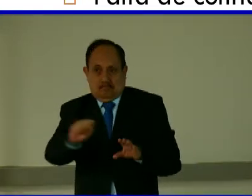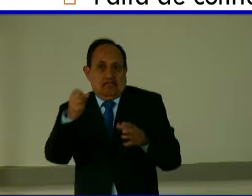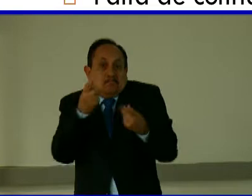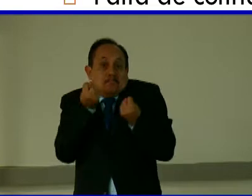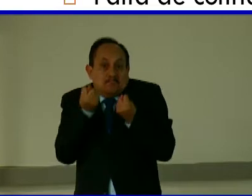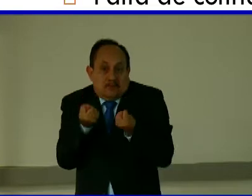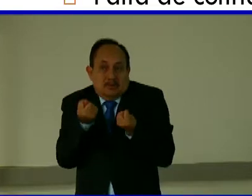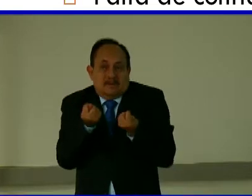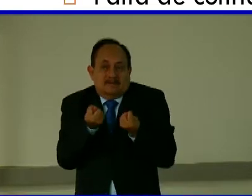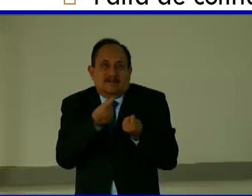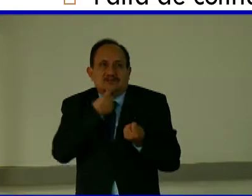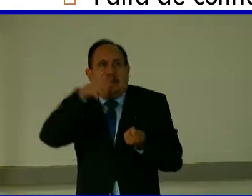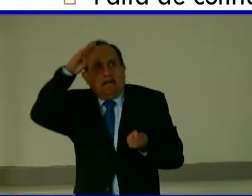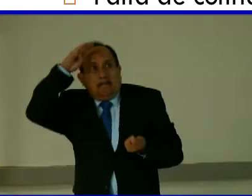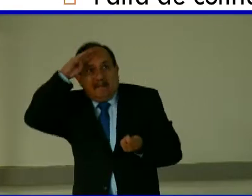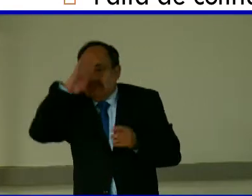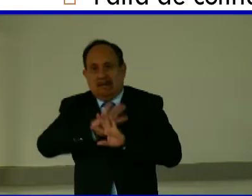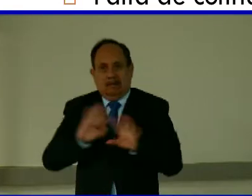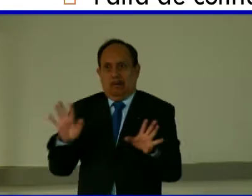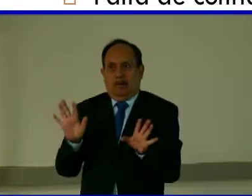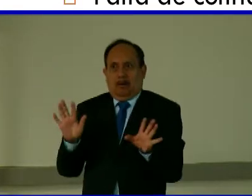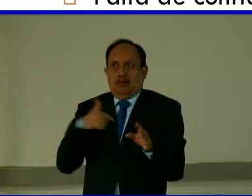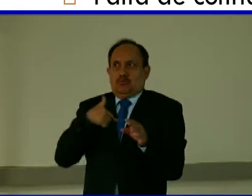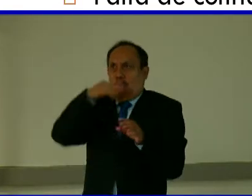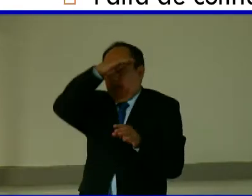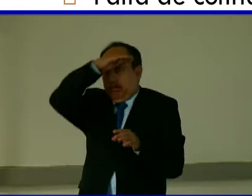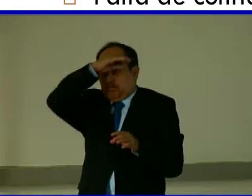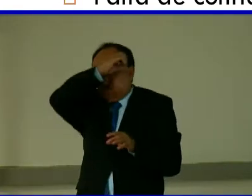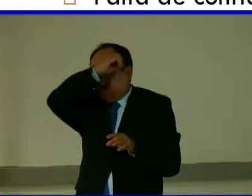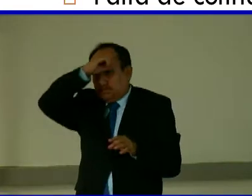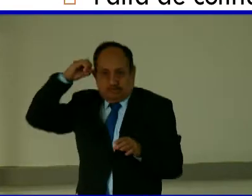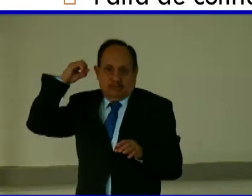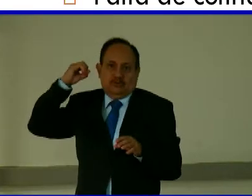importa, porque piensan que no la tienen, no tienen la confianza.